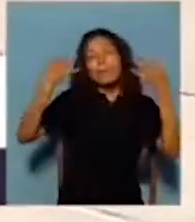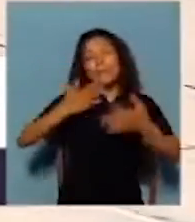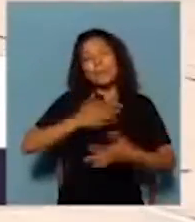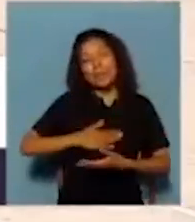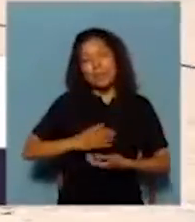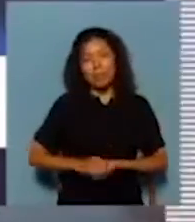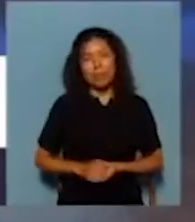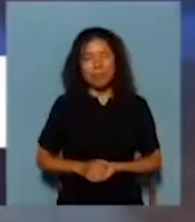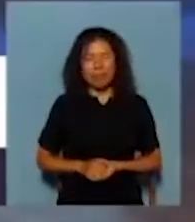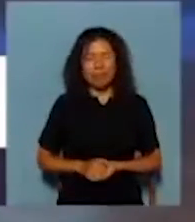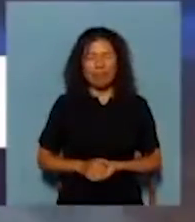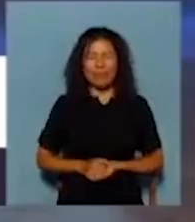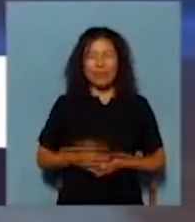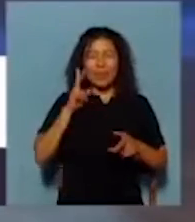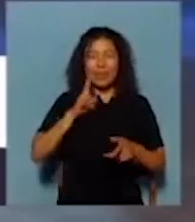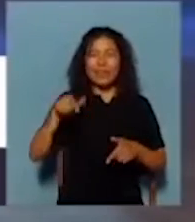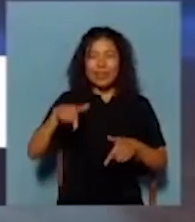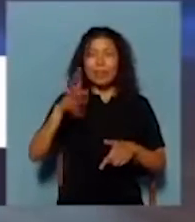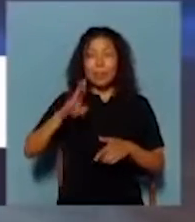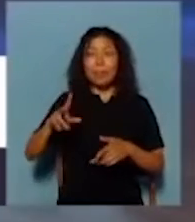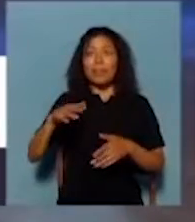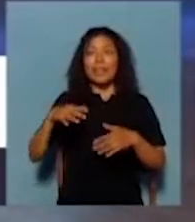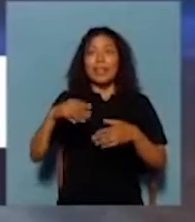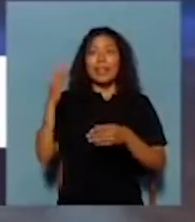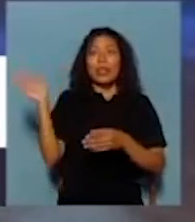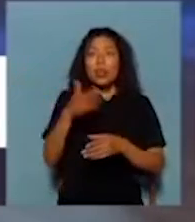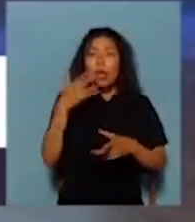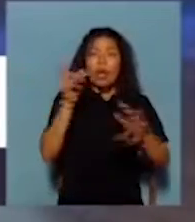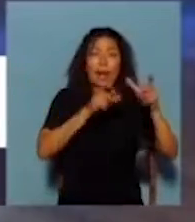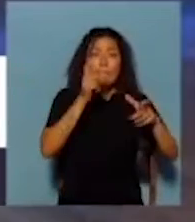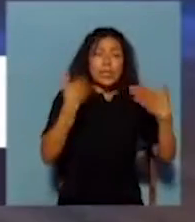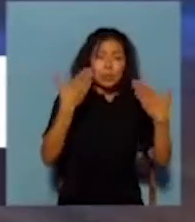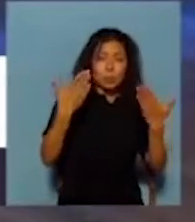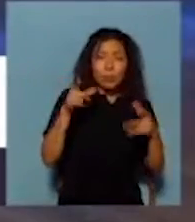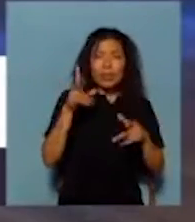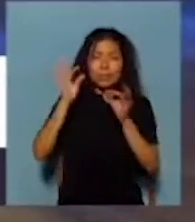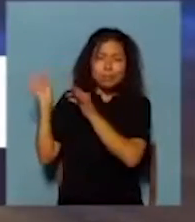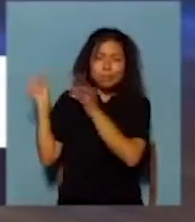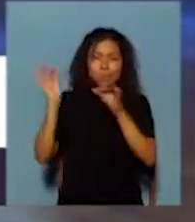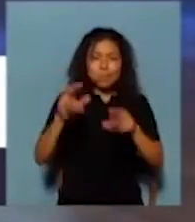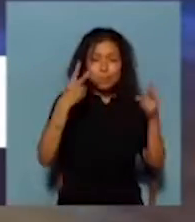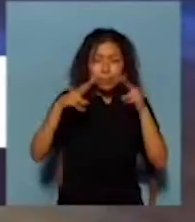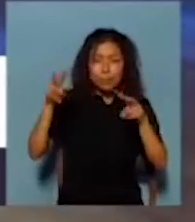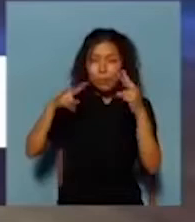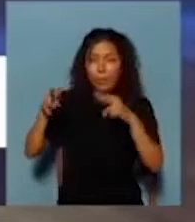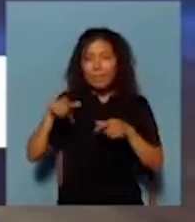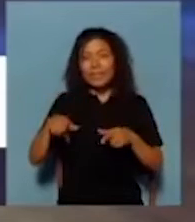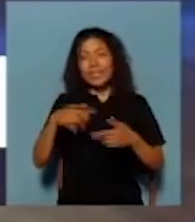Bien, Jorge, muchísimas gracias. Toda la comunidad va a colaborar con su